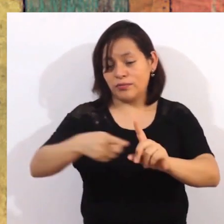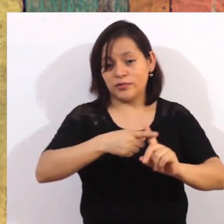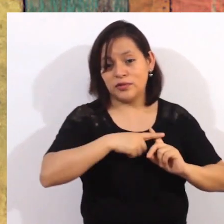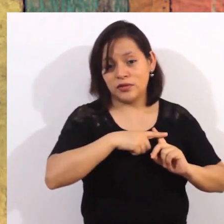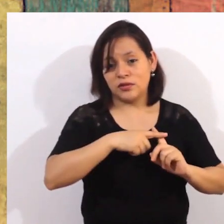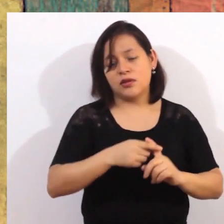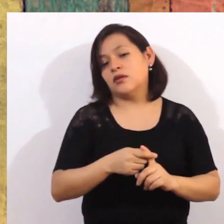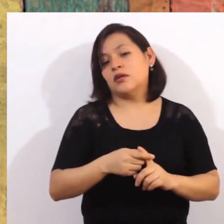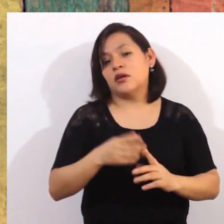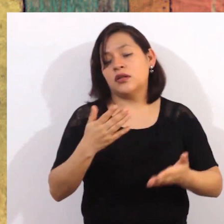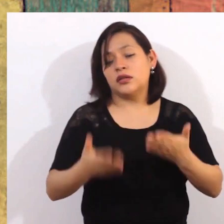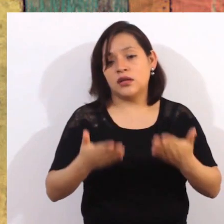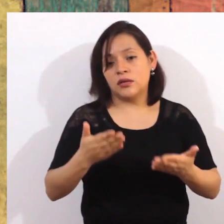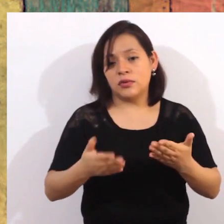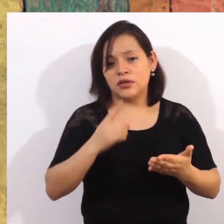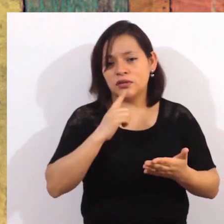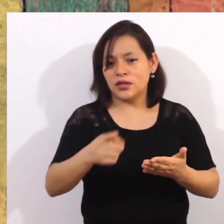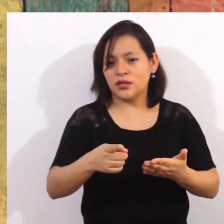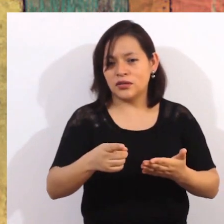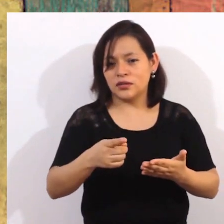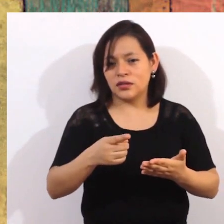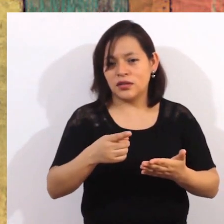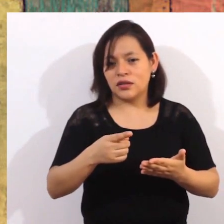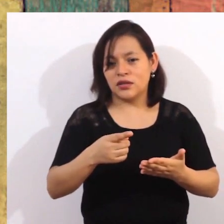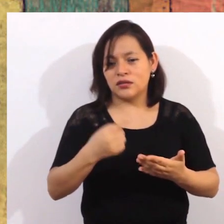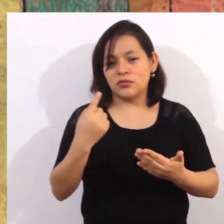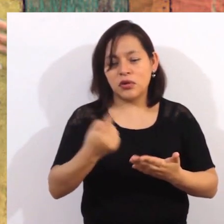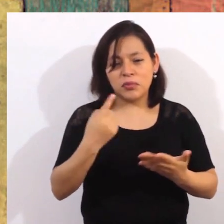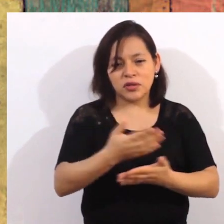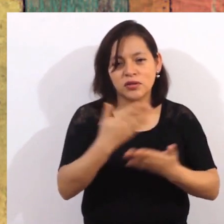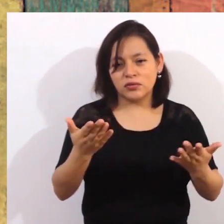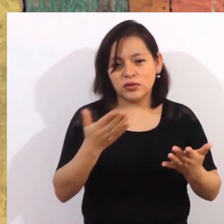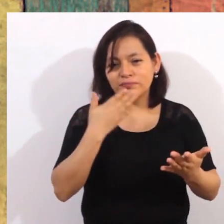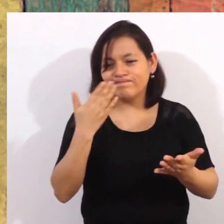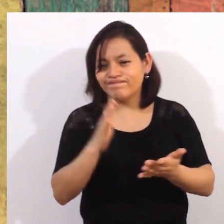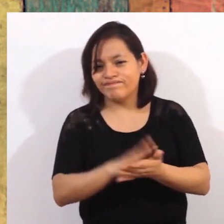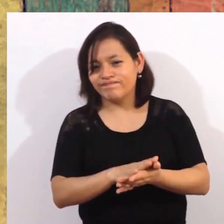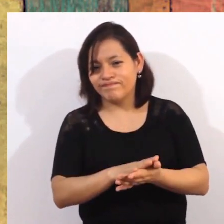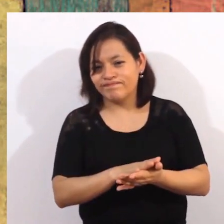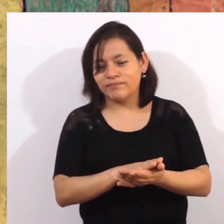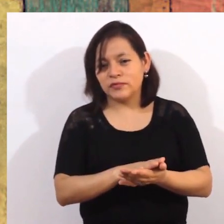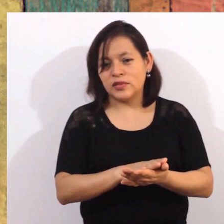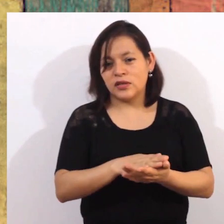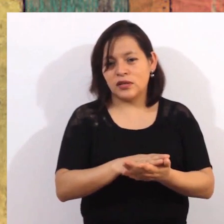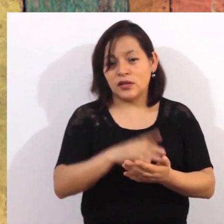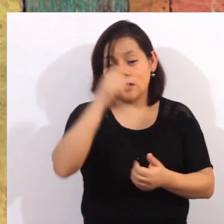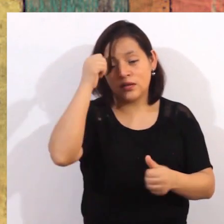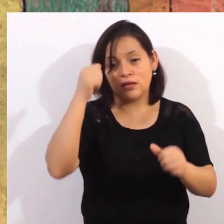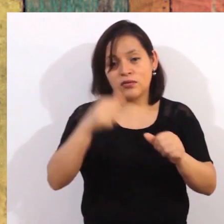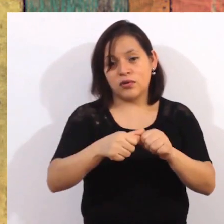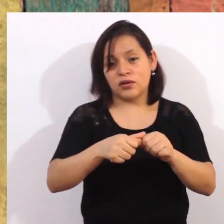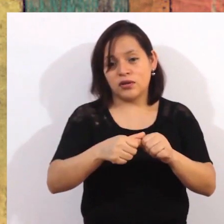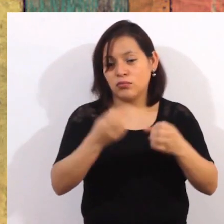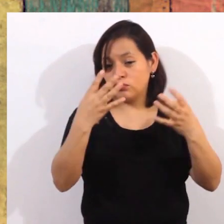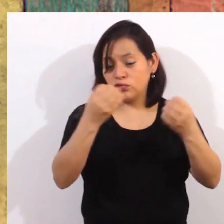vida, tal vez ha sido una suerte simplemente de mala suerte, no ha sido así. Es probable